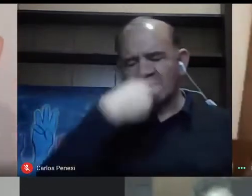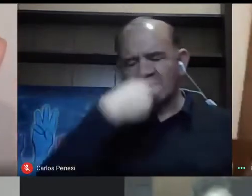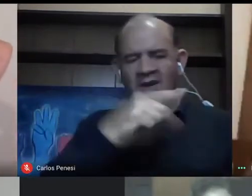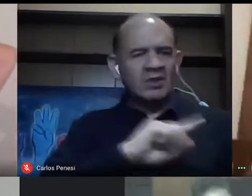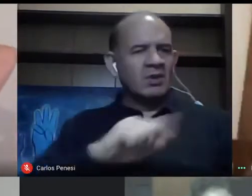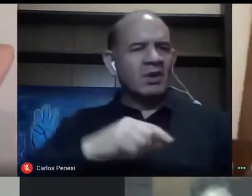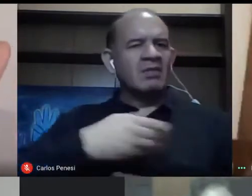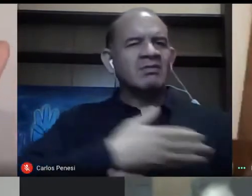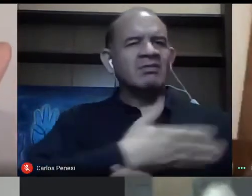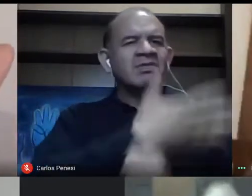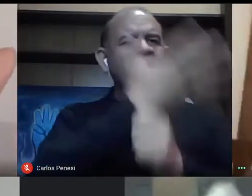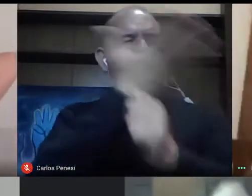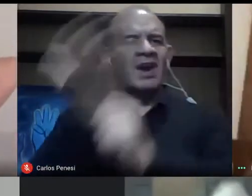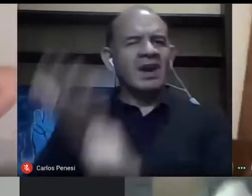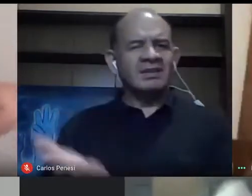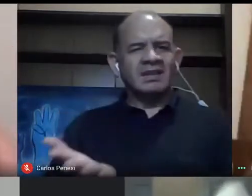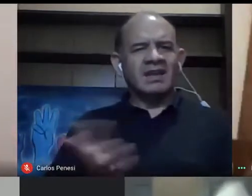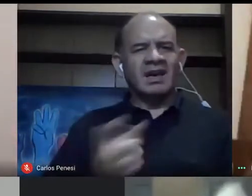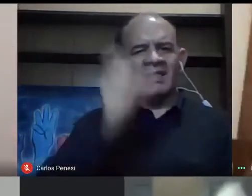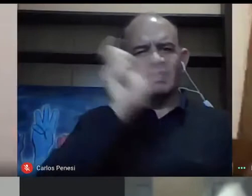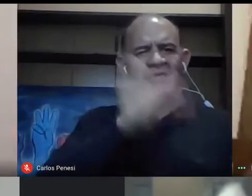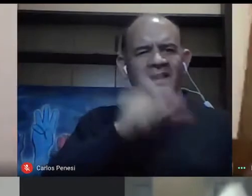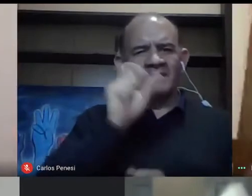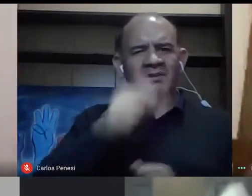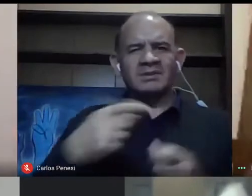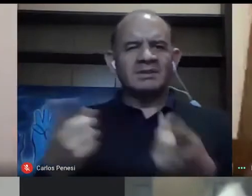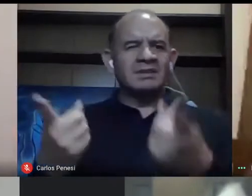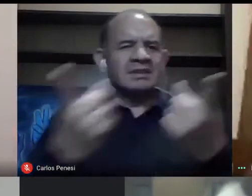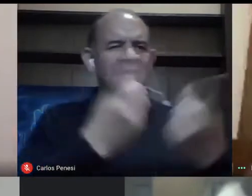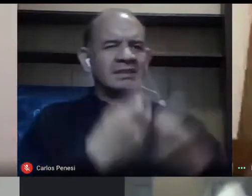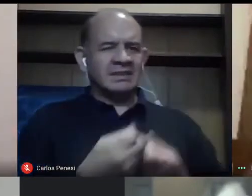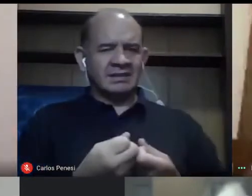de usuarios, que es algo que acá en Argentina se ha logrado muchísimo con la ley.